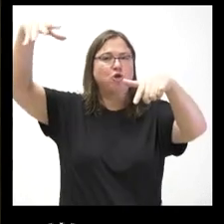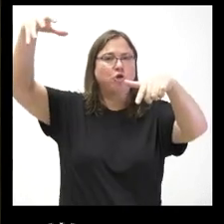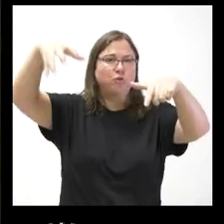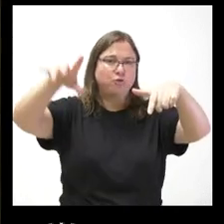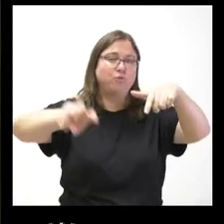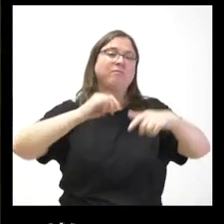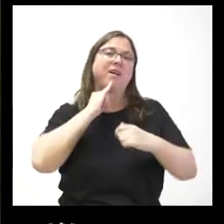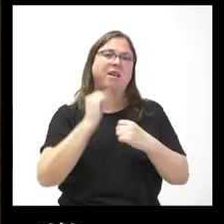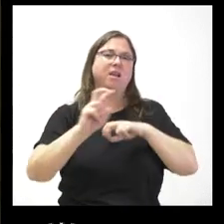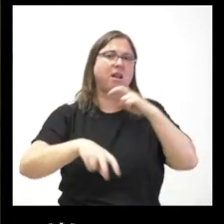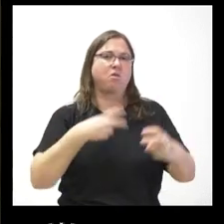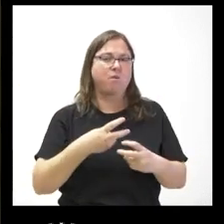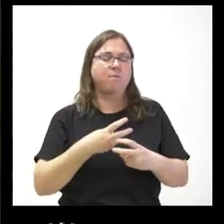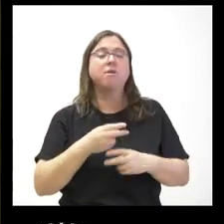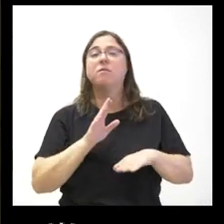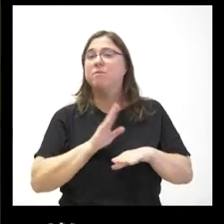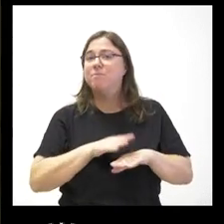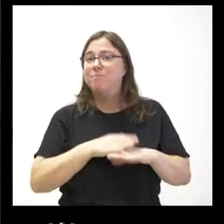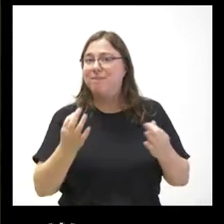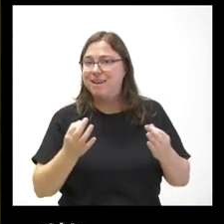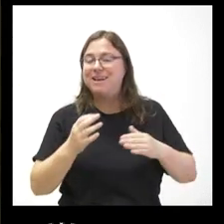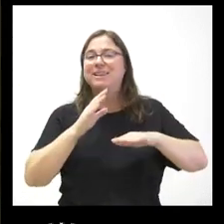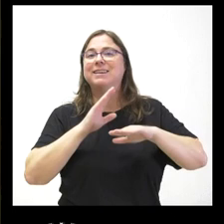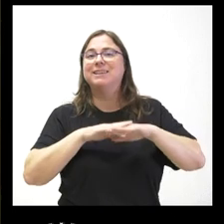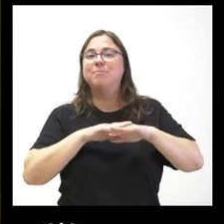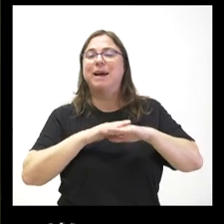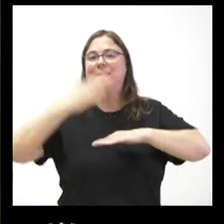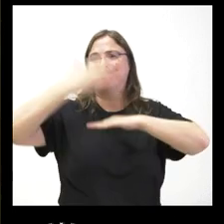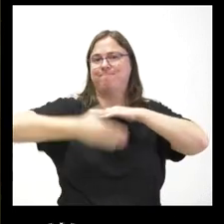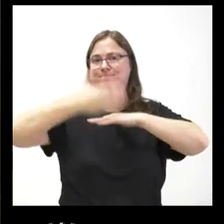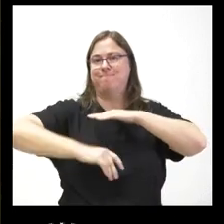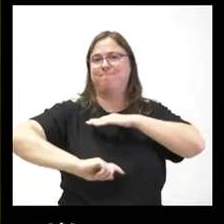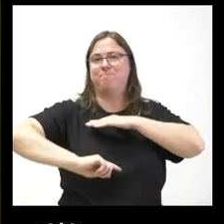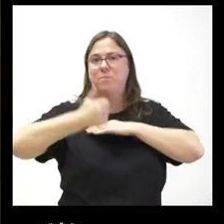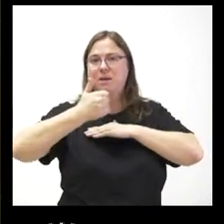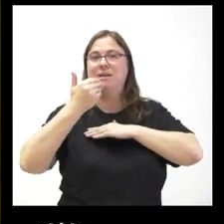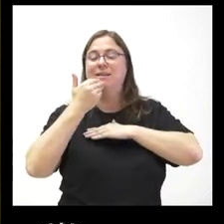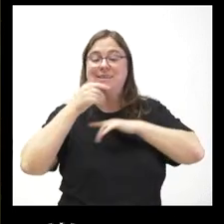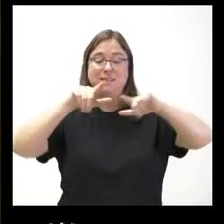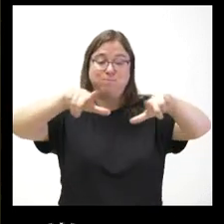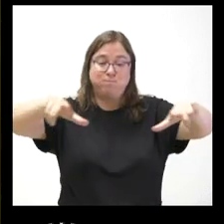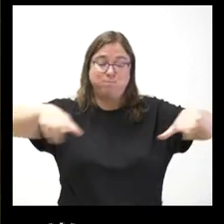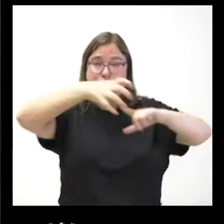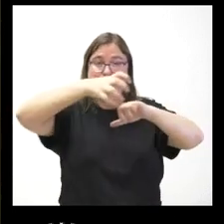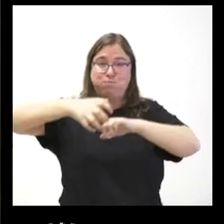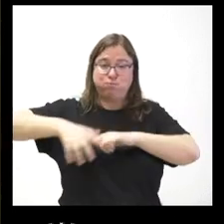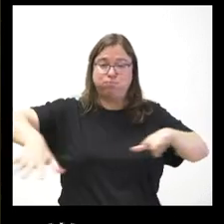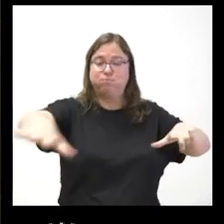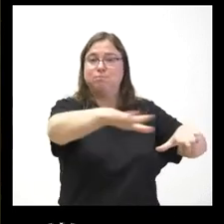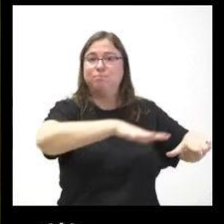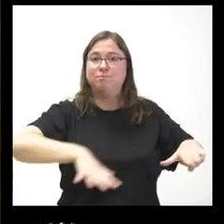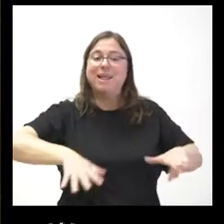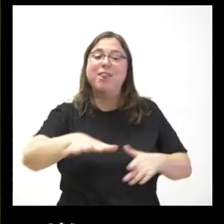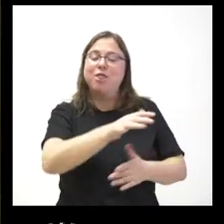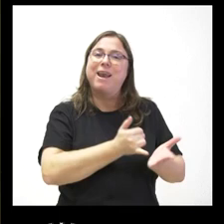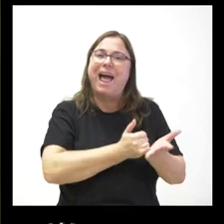renovables en concreto para eh ampliar las restricciones de la implantación de parques solares en este caso en terrenos en terrenos